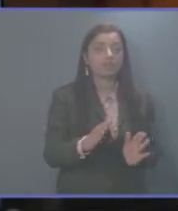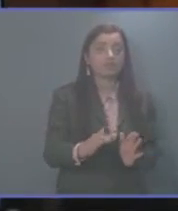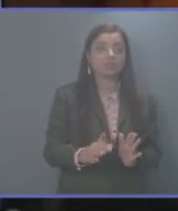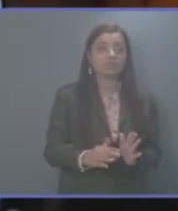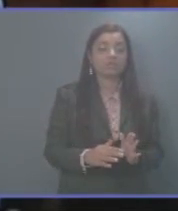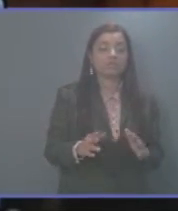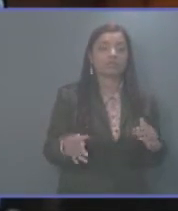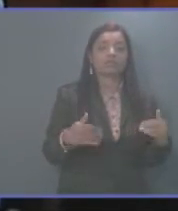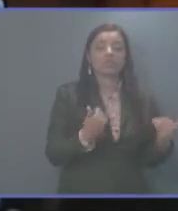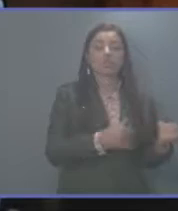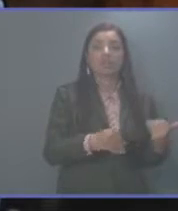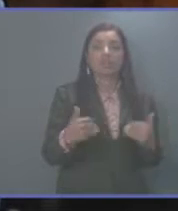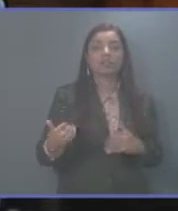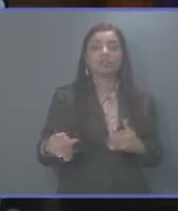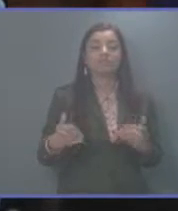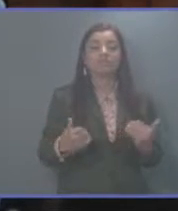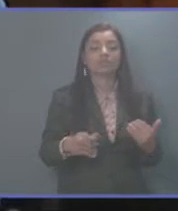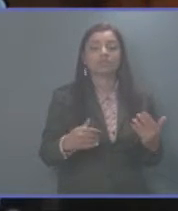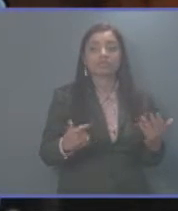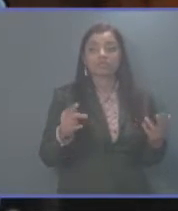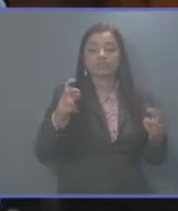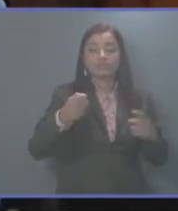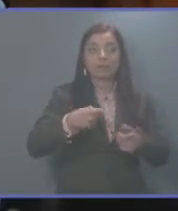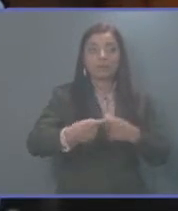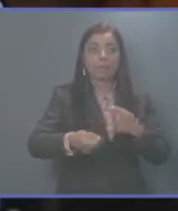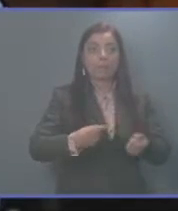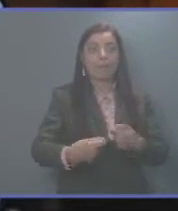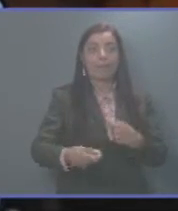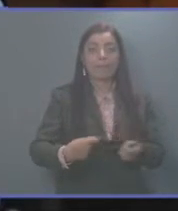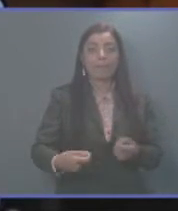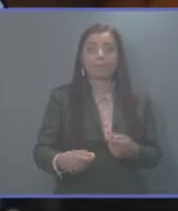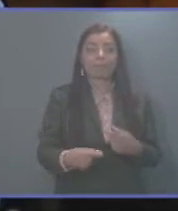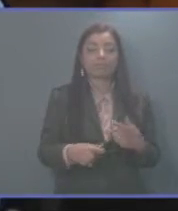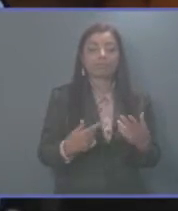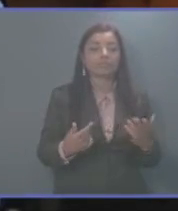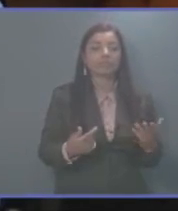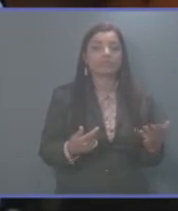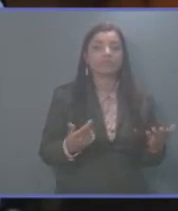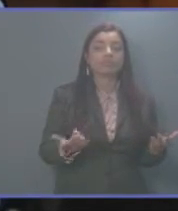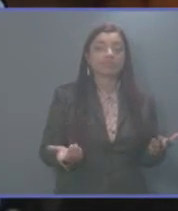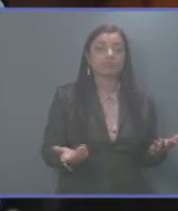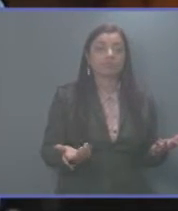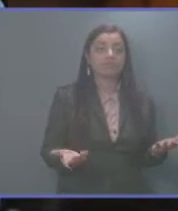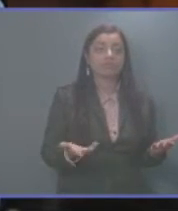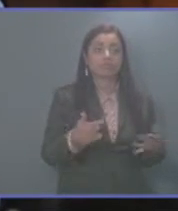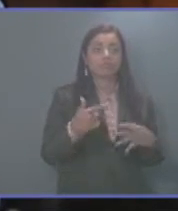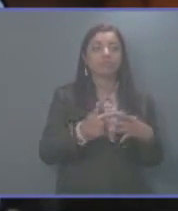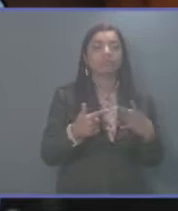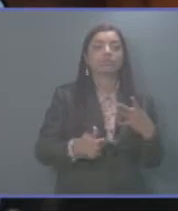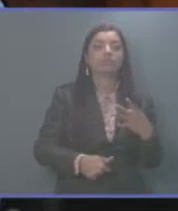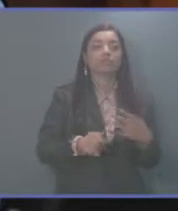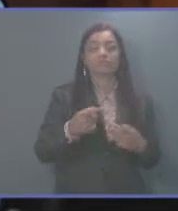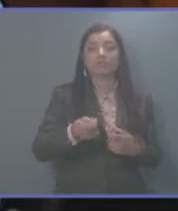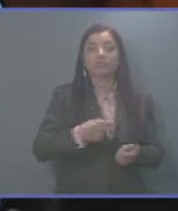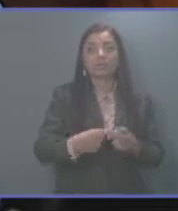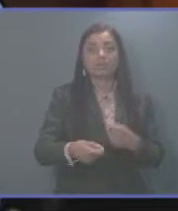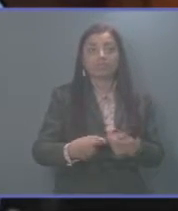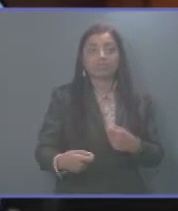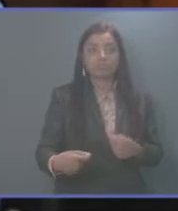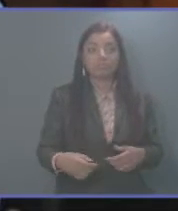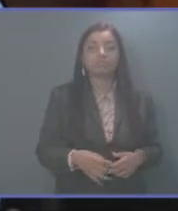las actividades relativas a la pirotecnia, en adelante Ley de la